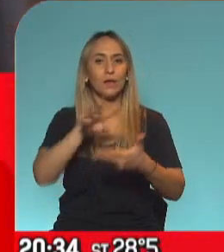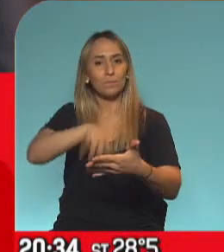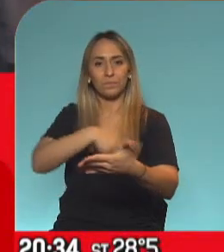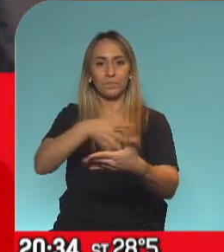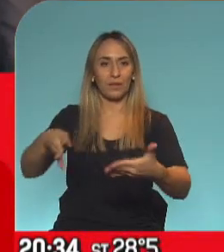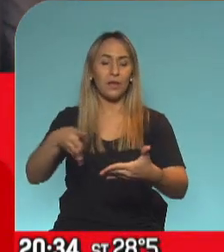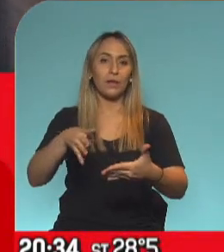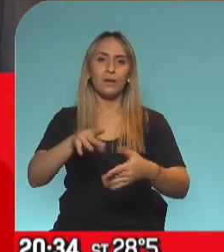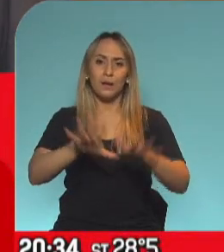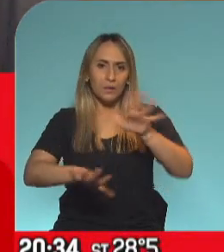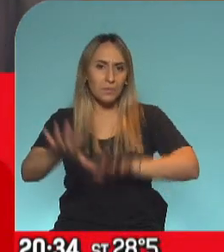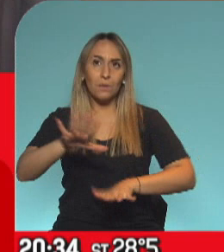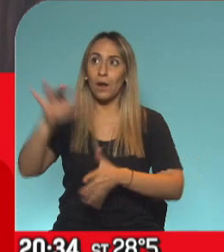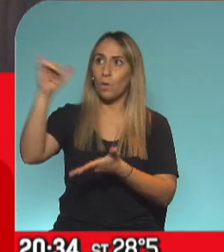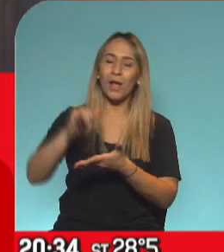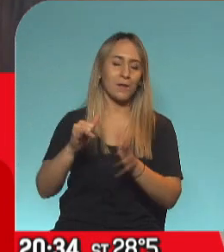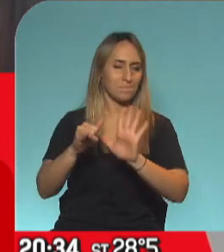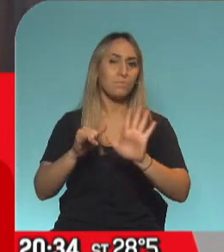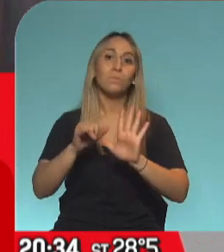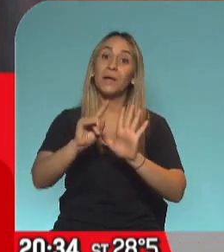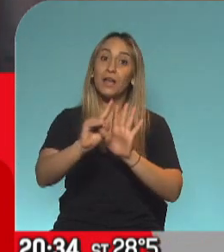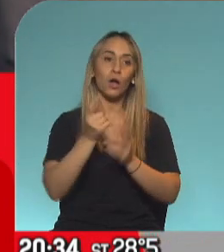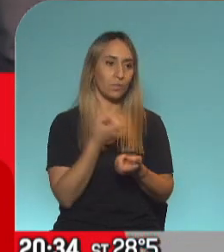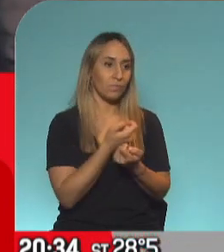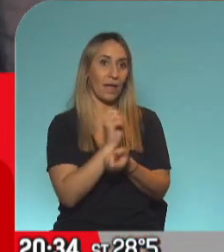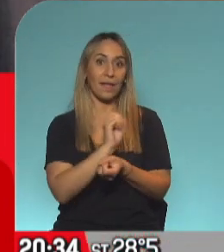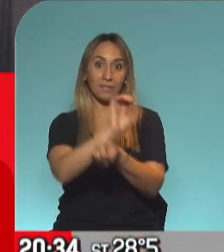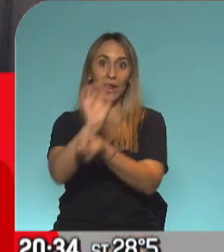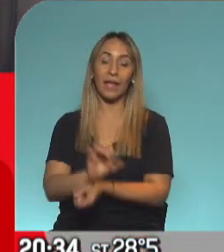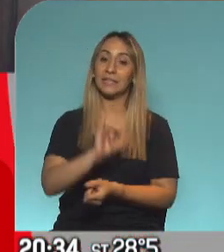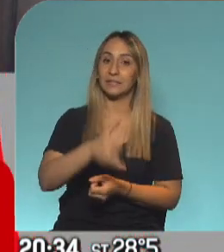programadas y tendremos que armar conjuntamente con Salud la logística